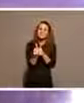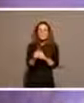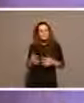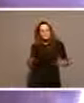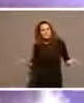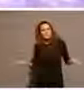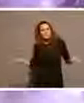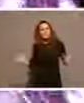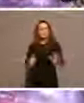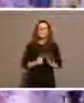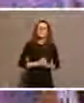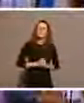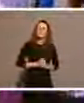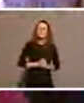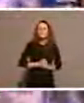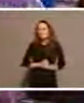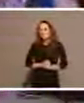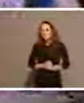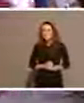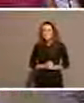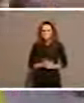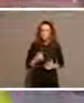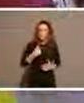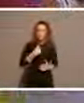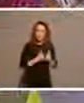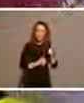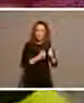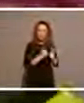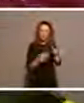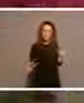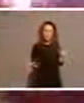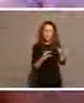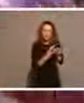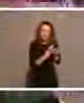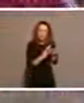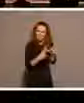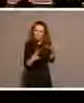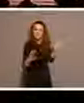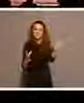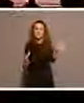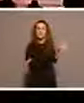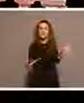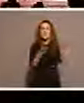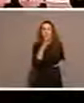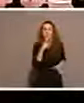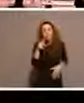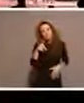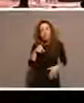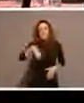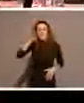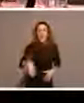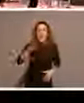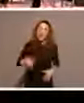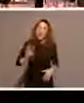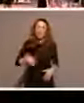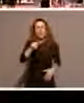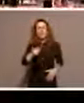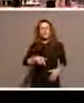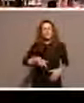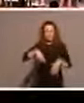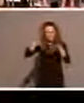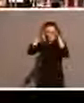esto hoy con una posición? Pues que si eres lame culo tienes un puesto